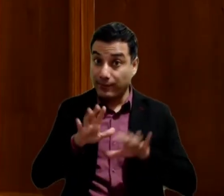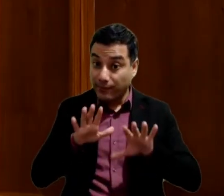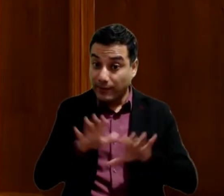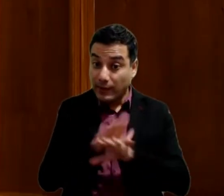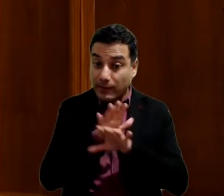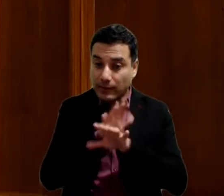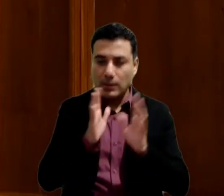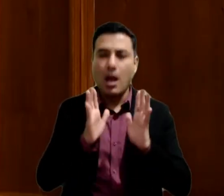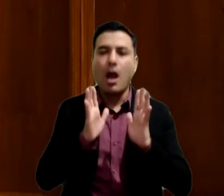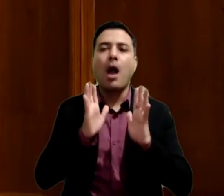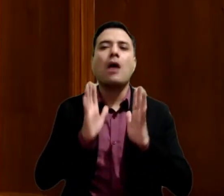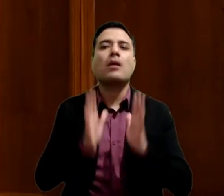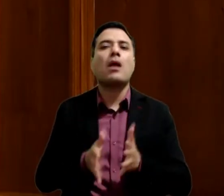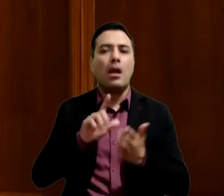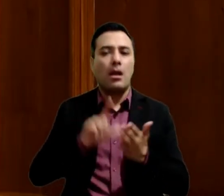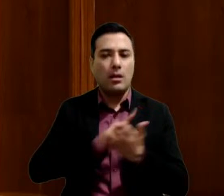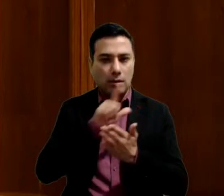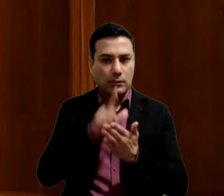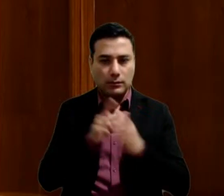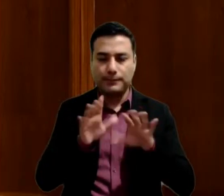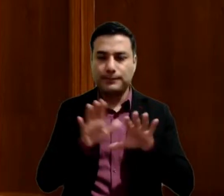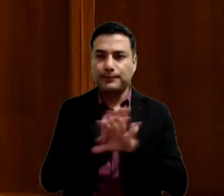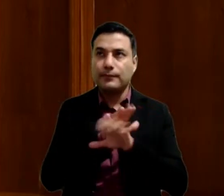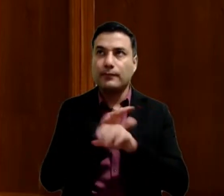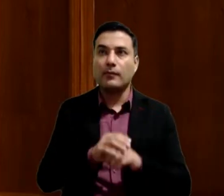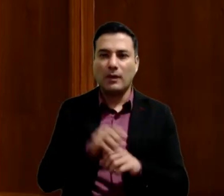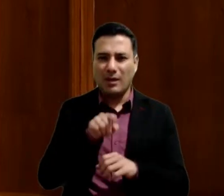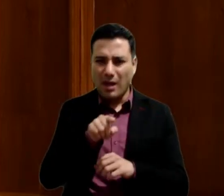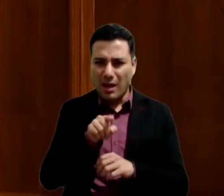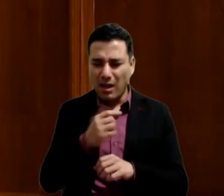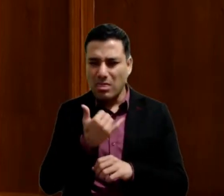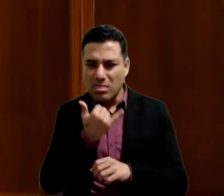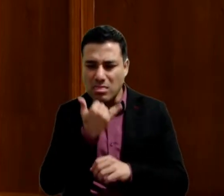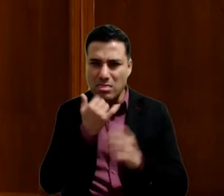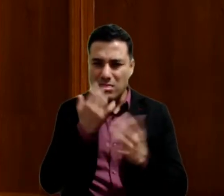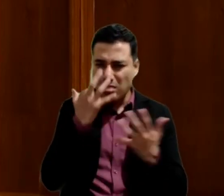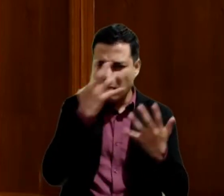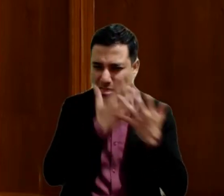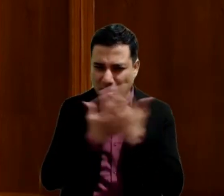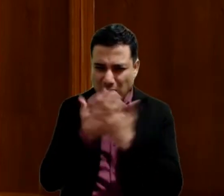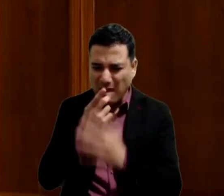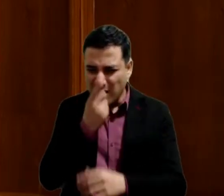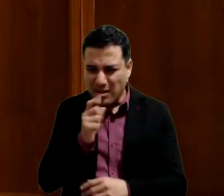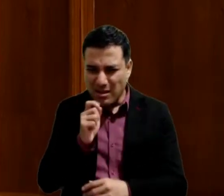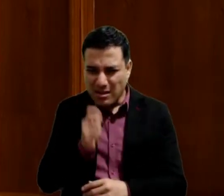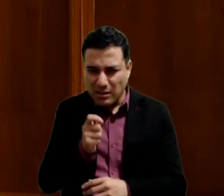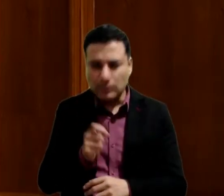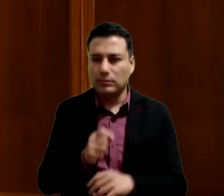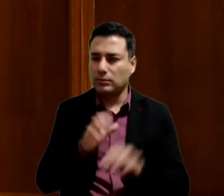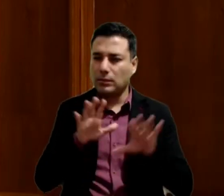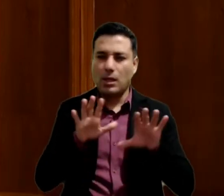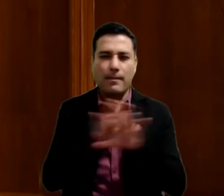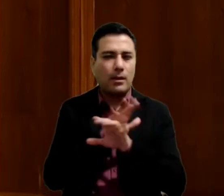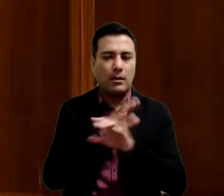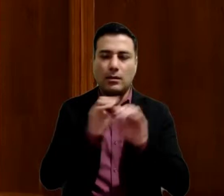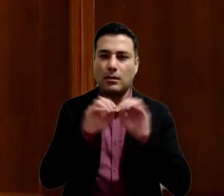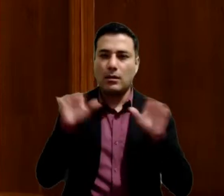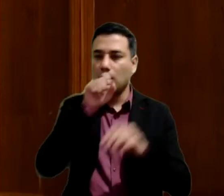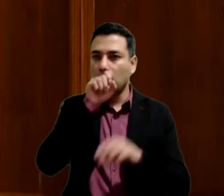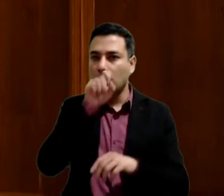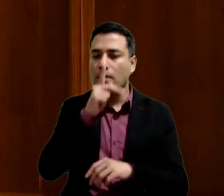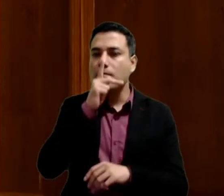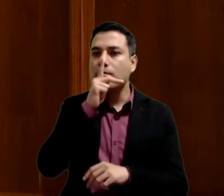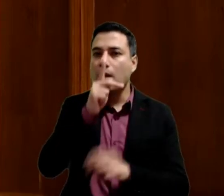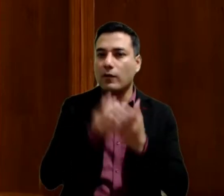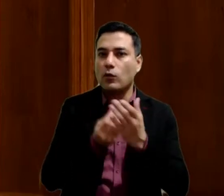marco legal. Se eliminan ambigüedades, se sustituyen términos y se fortalecen las bases para